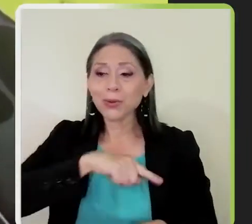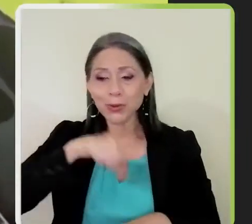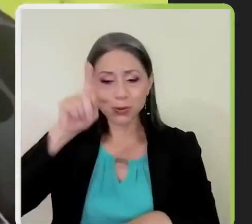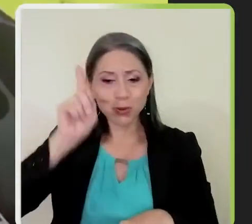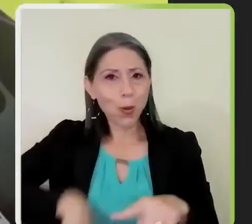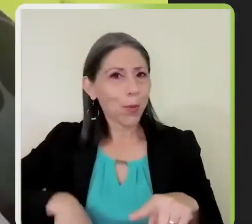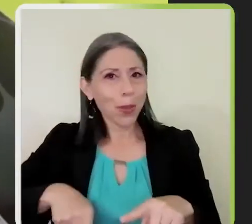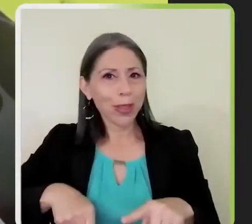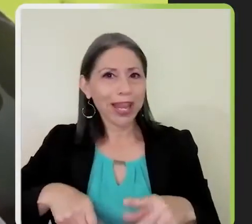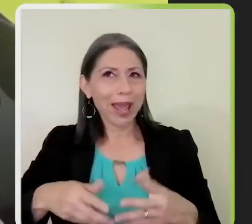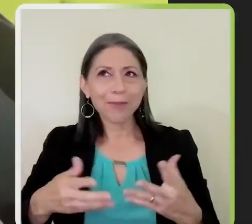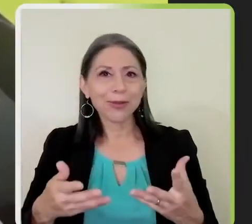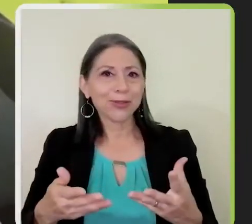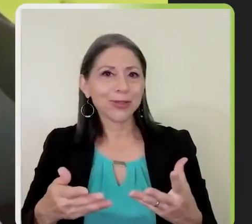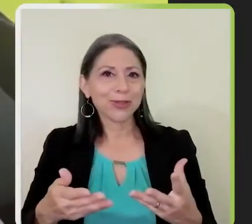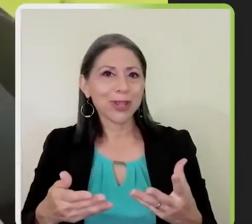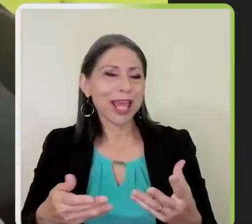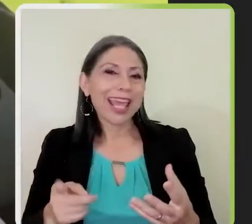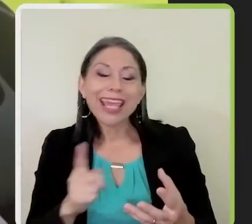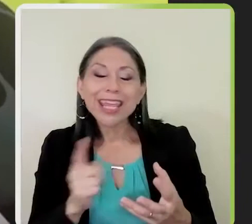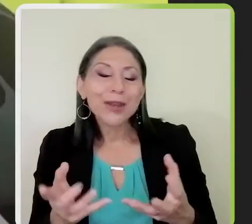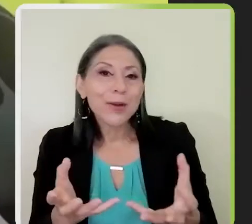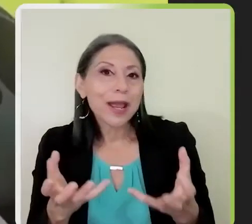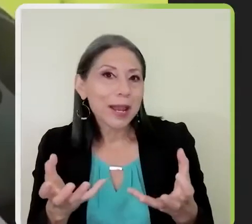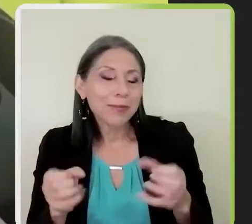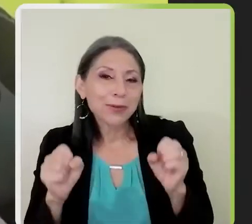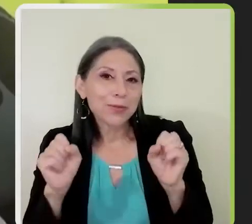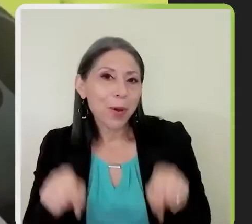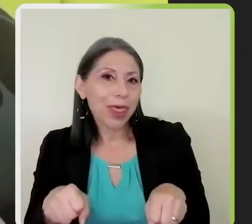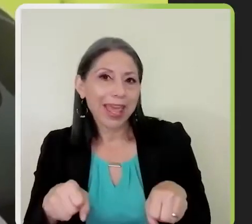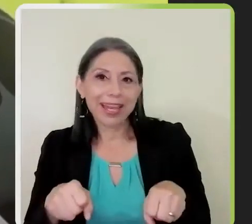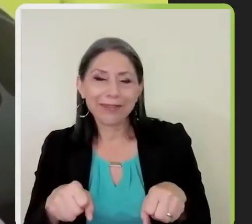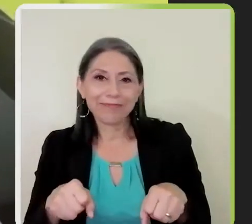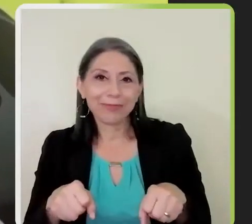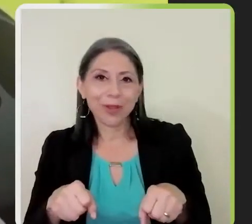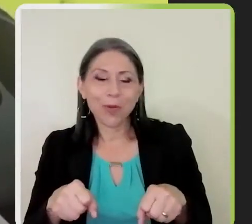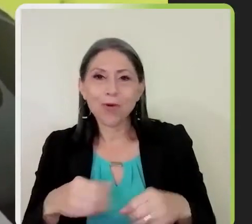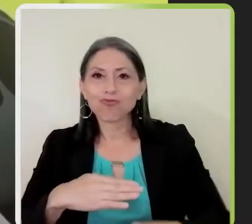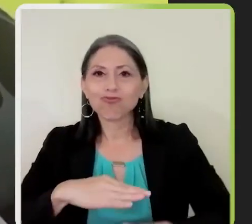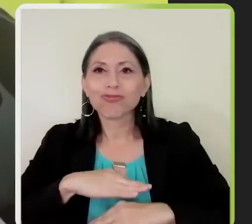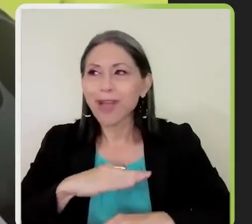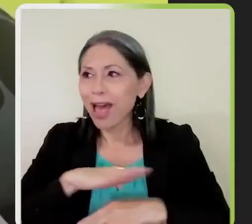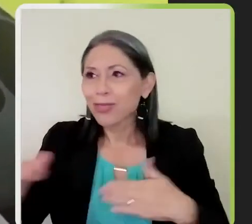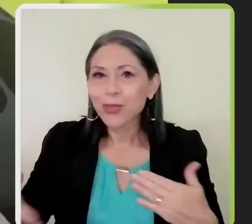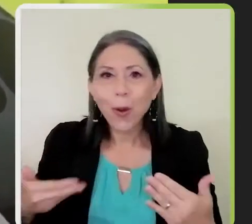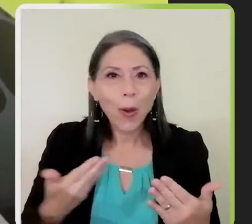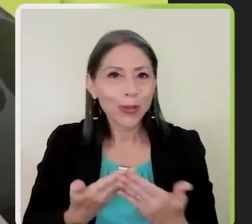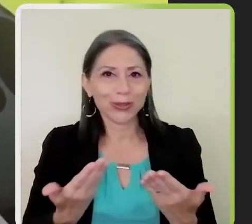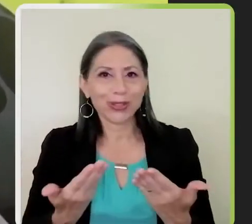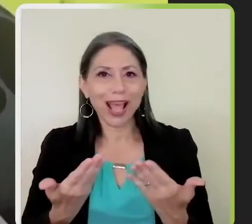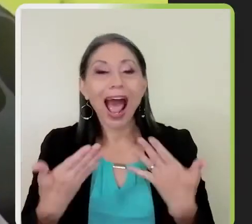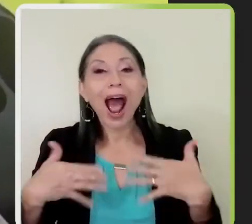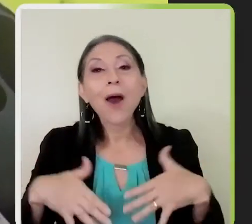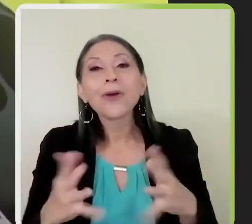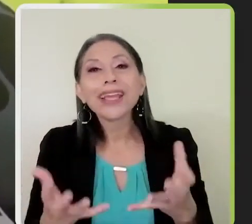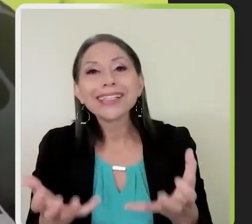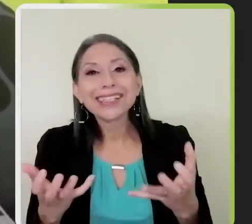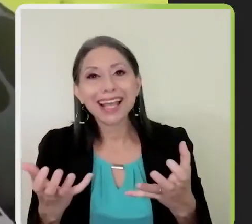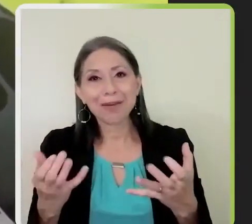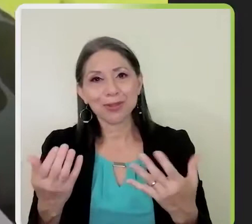tampoco podríamos, ni pretendemos poder llegarle a todos, aunque quisiéramos, porque el recurso es